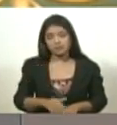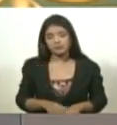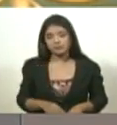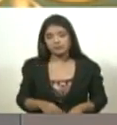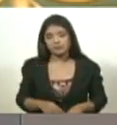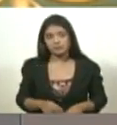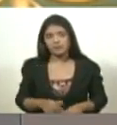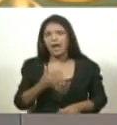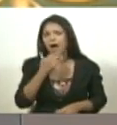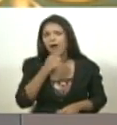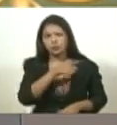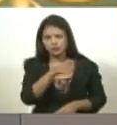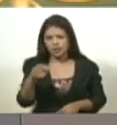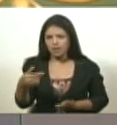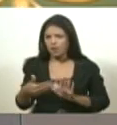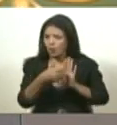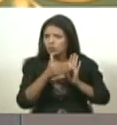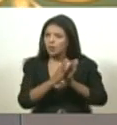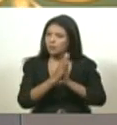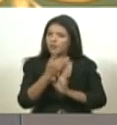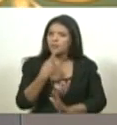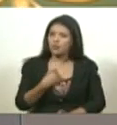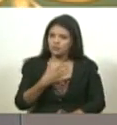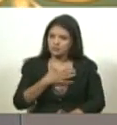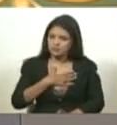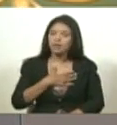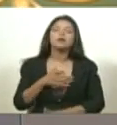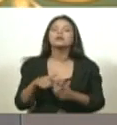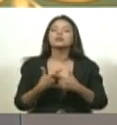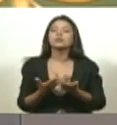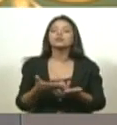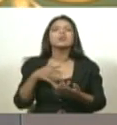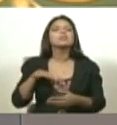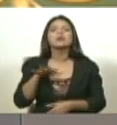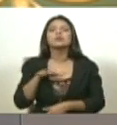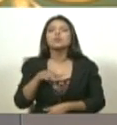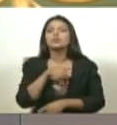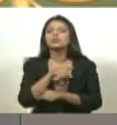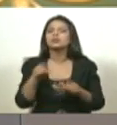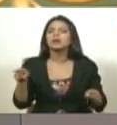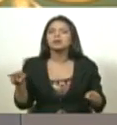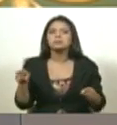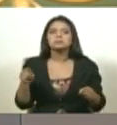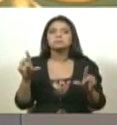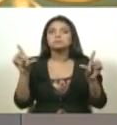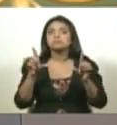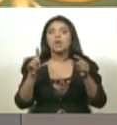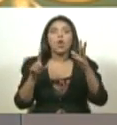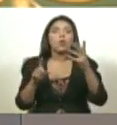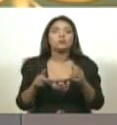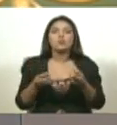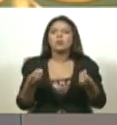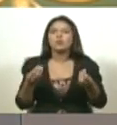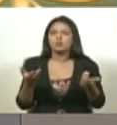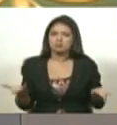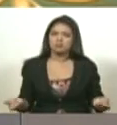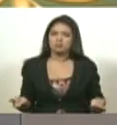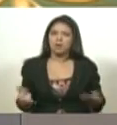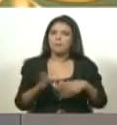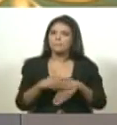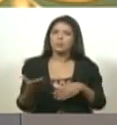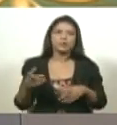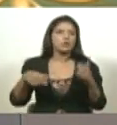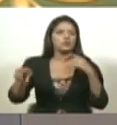si alguien tiene algo en contra, por favor, me lo dice. Entonces, ¿de dónde sacaron los medios de comunicación los números? Porque los medios